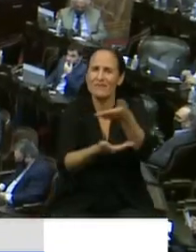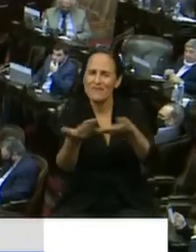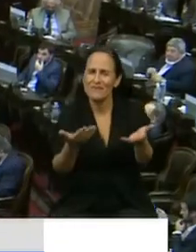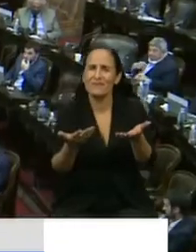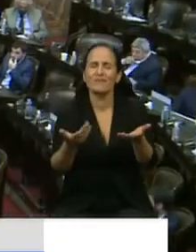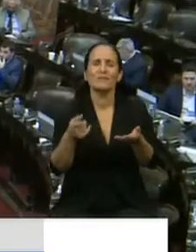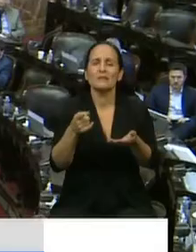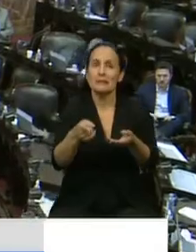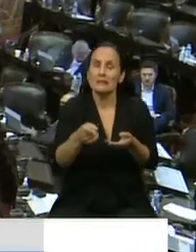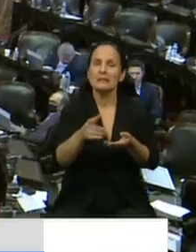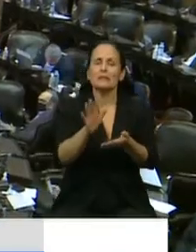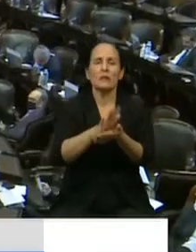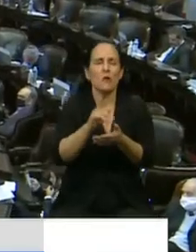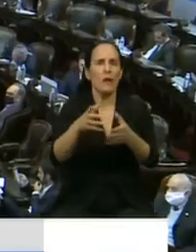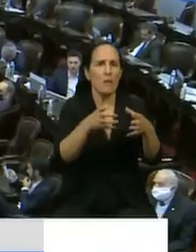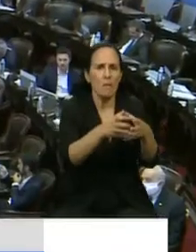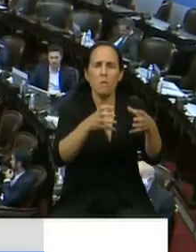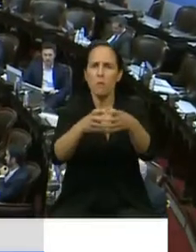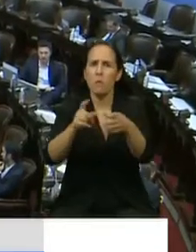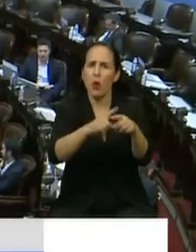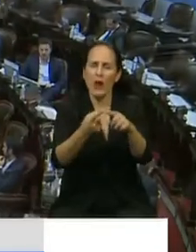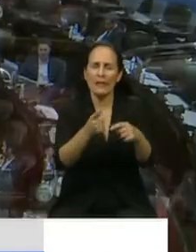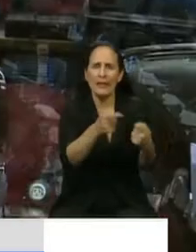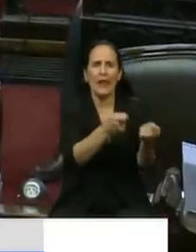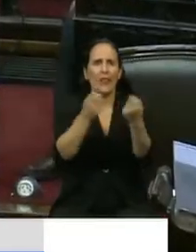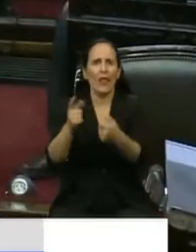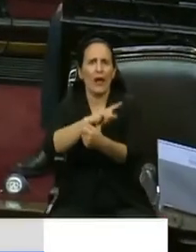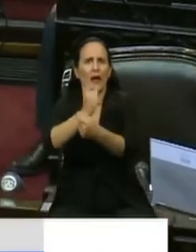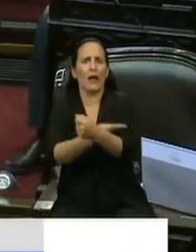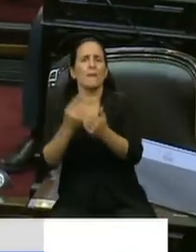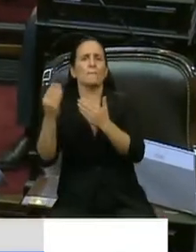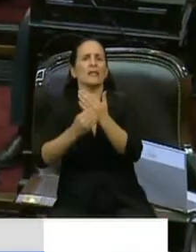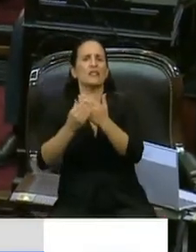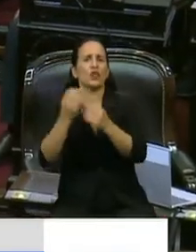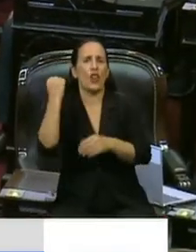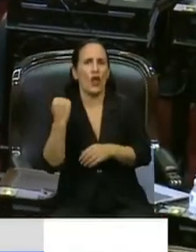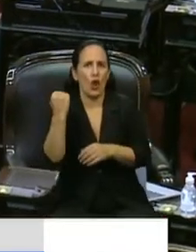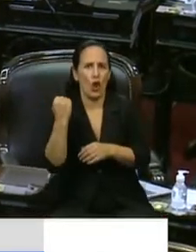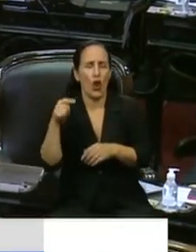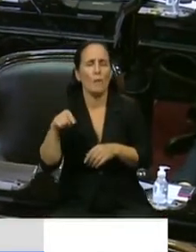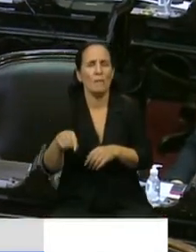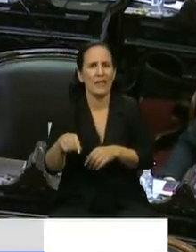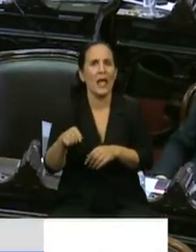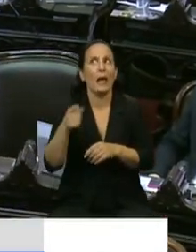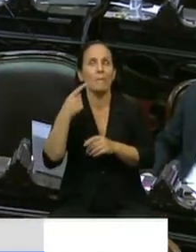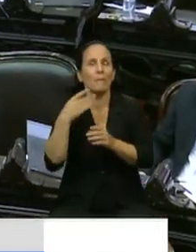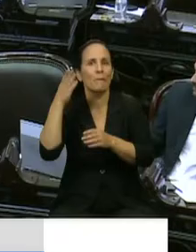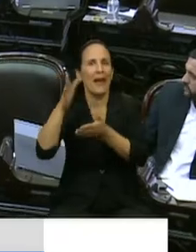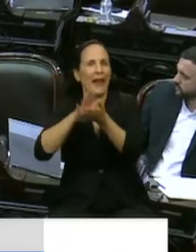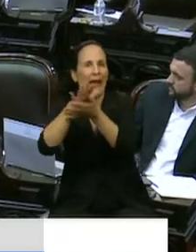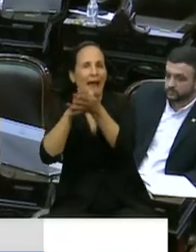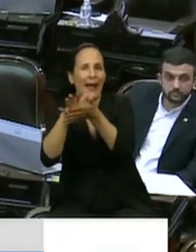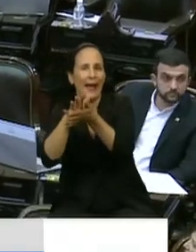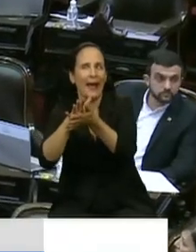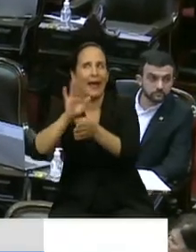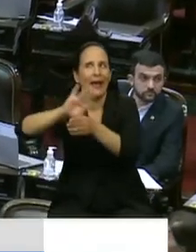facultades que todas las fuerzas políticas le teníamos que avalar al Ministro de Economía para que saliera a negociar esa